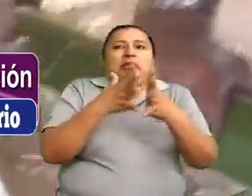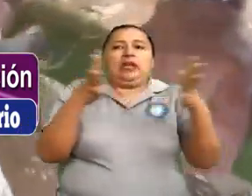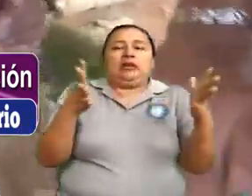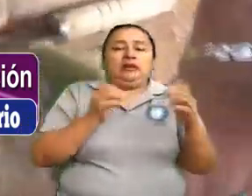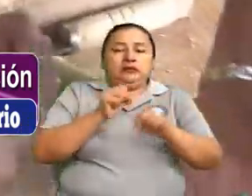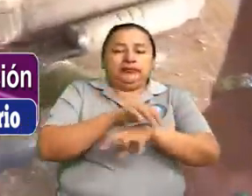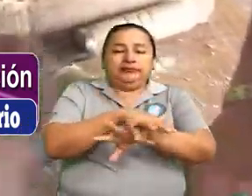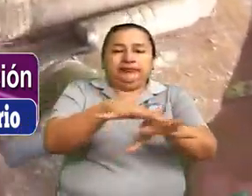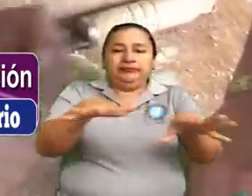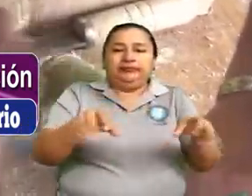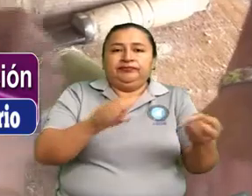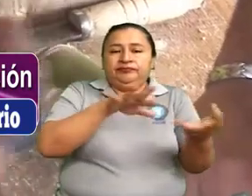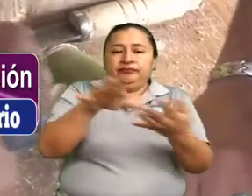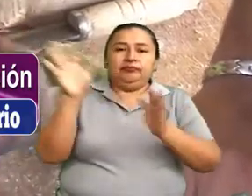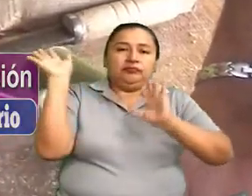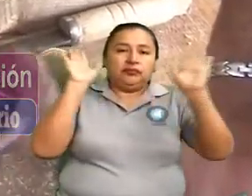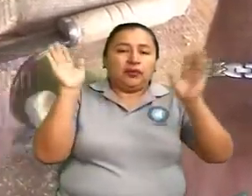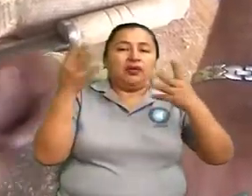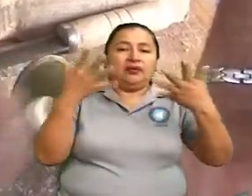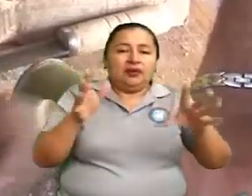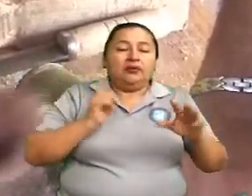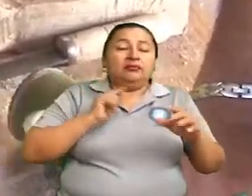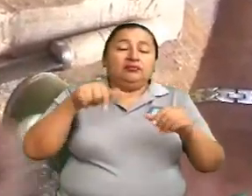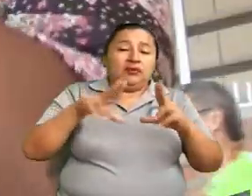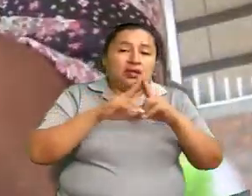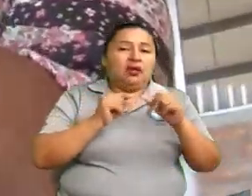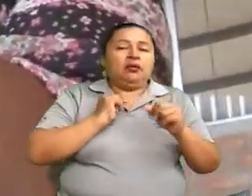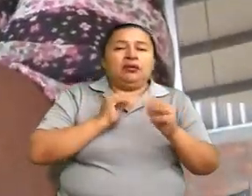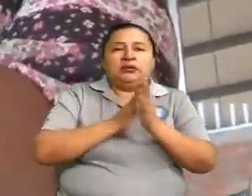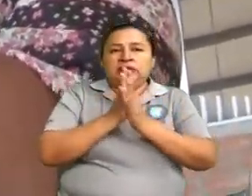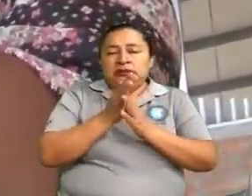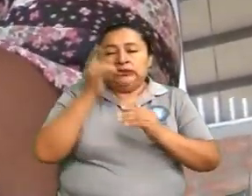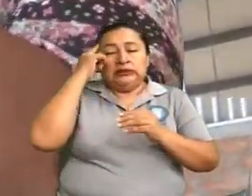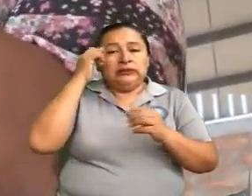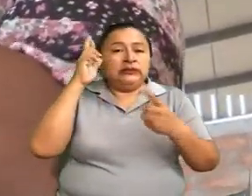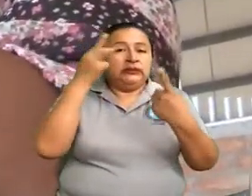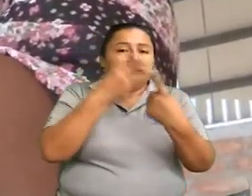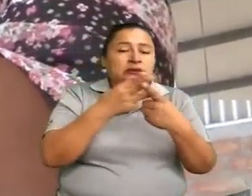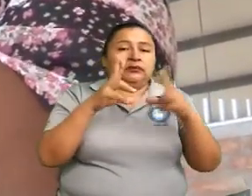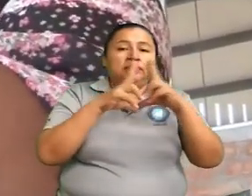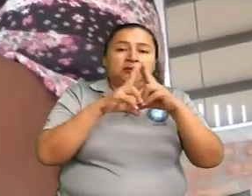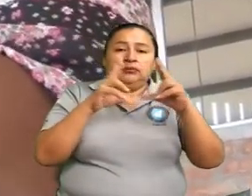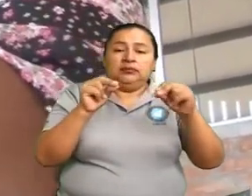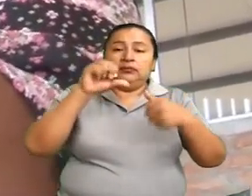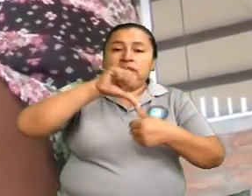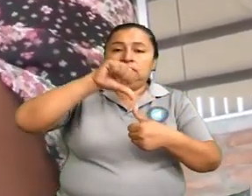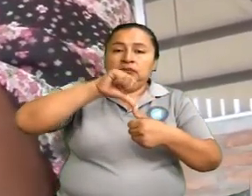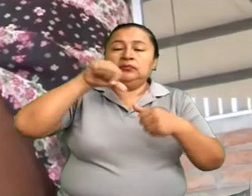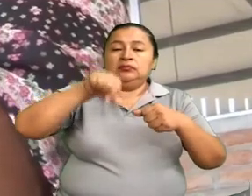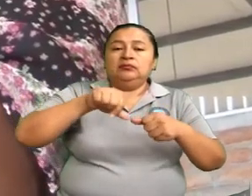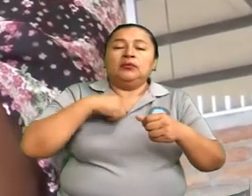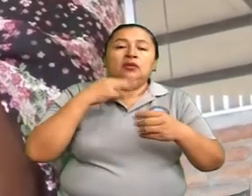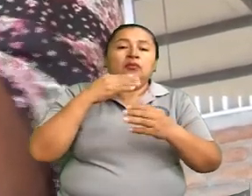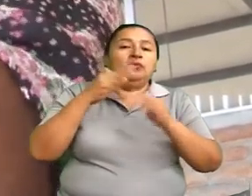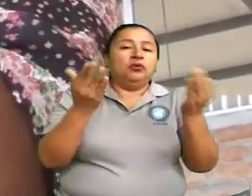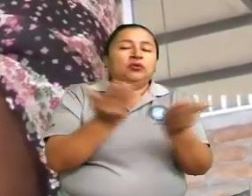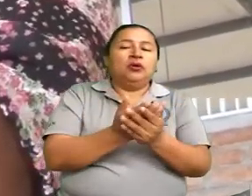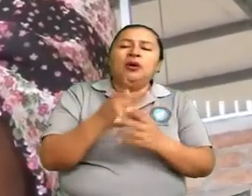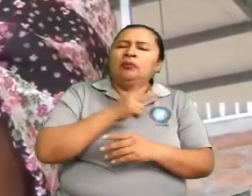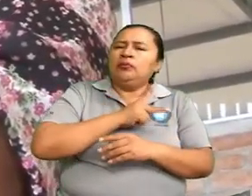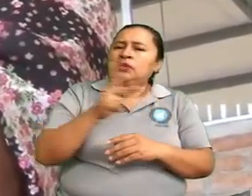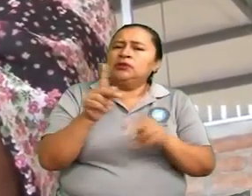red abastecida de mercado. Sin duda alguna, Nicaragua un paradigma en la región centroamericana y también en el mundo. Próximos planes y proyectos